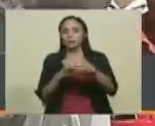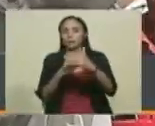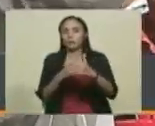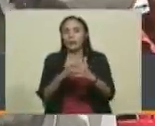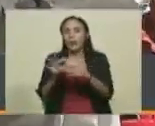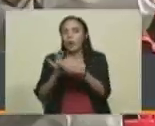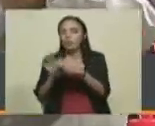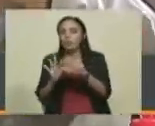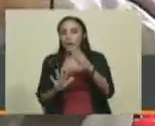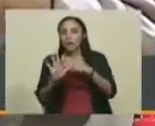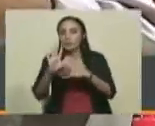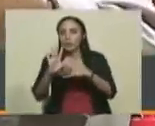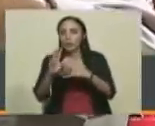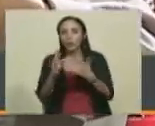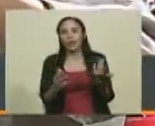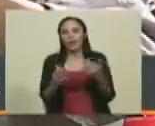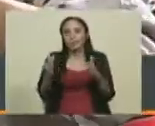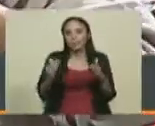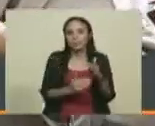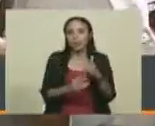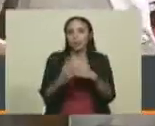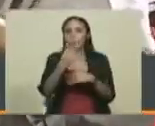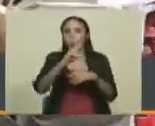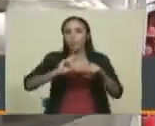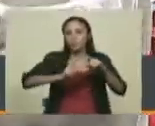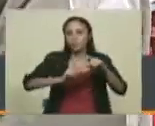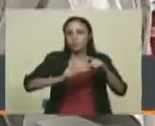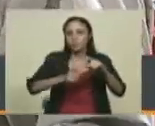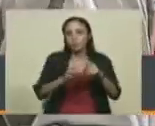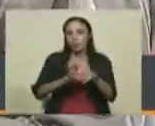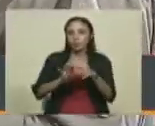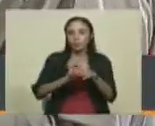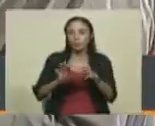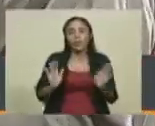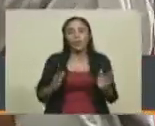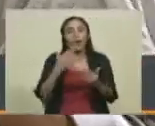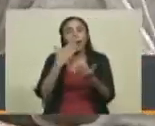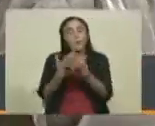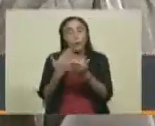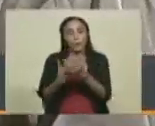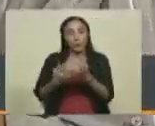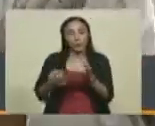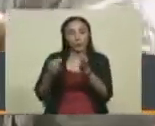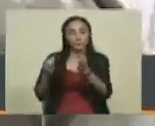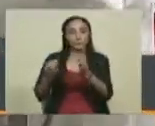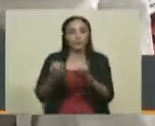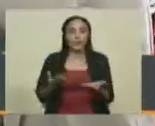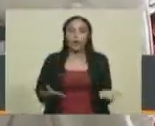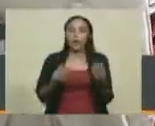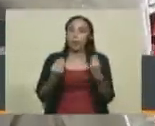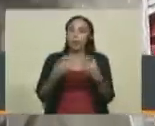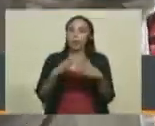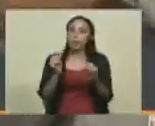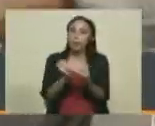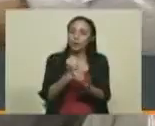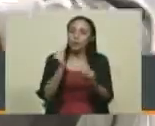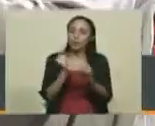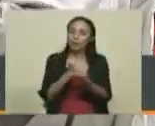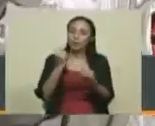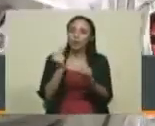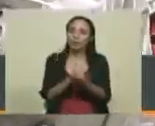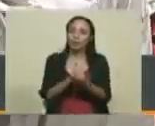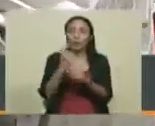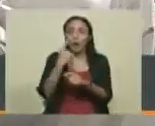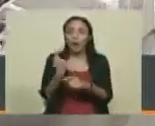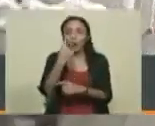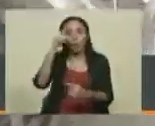en vez de 5 gabarras, a 2 gabarras. Y pedimos que también este tipo de actividad sea centralizado en un